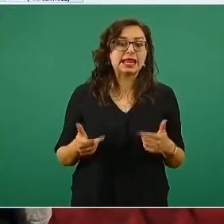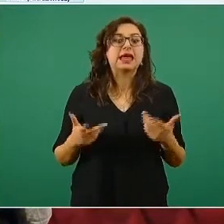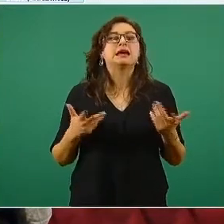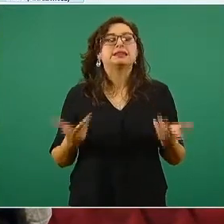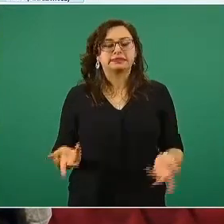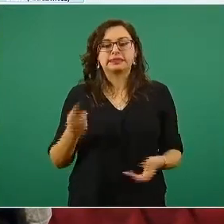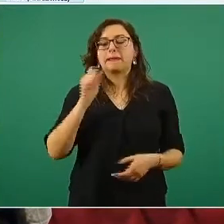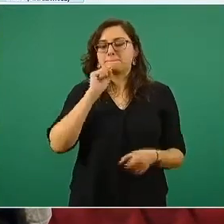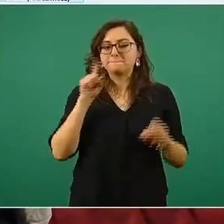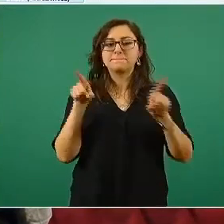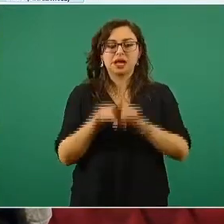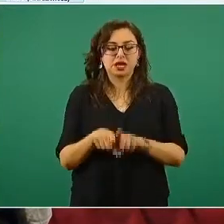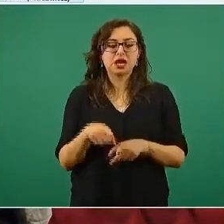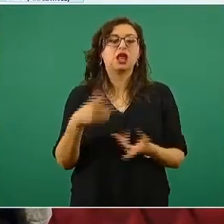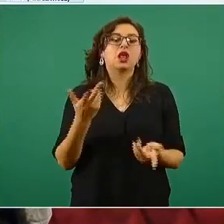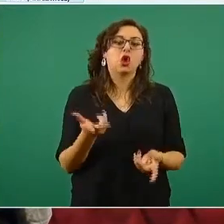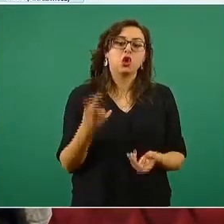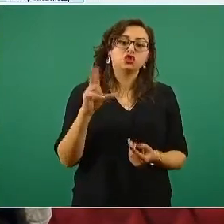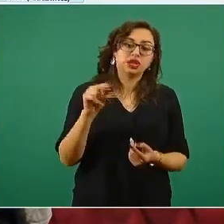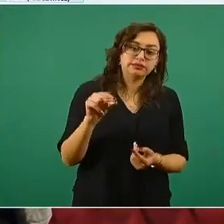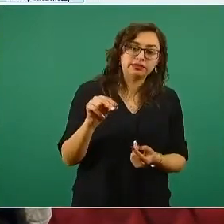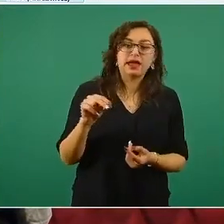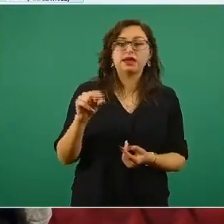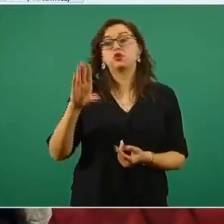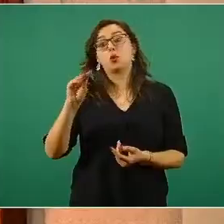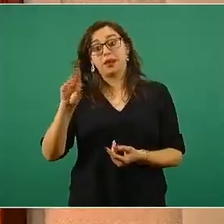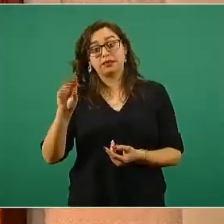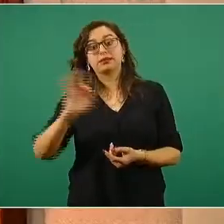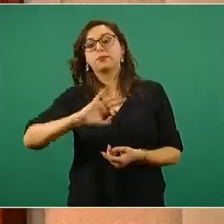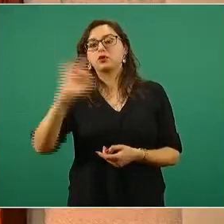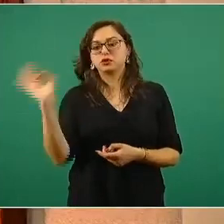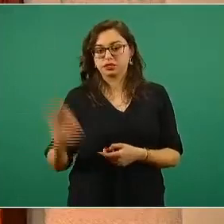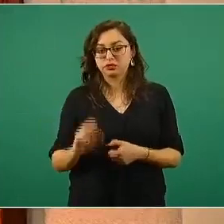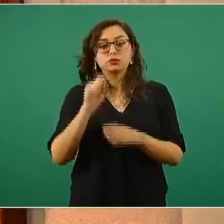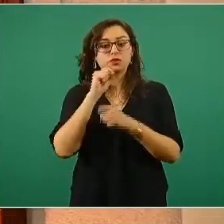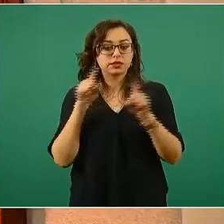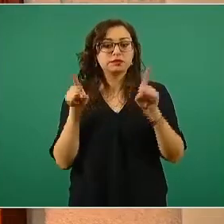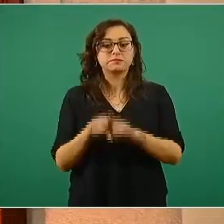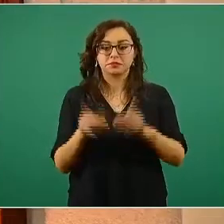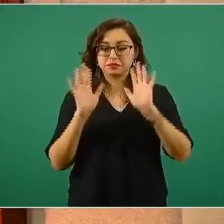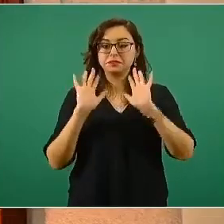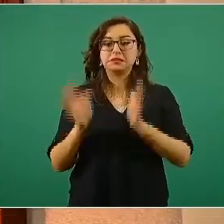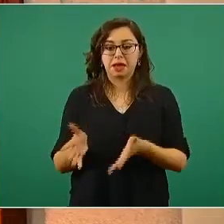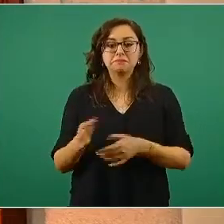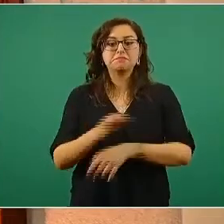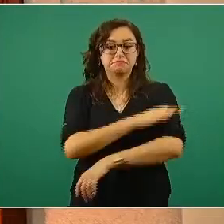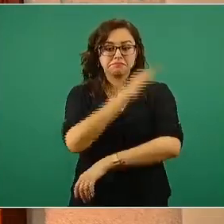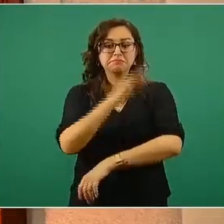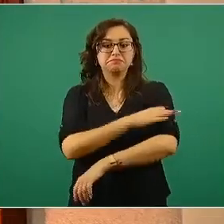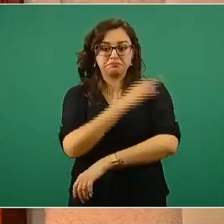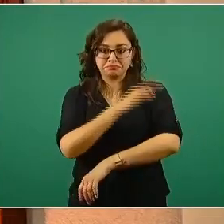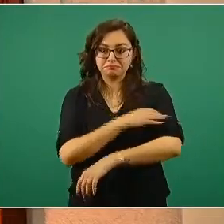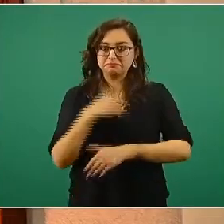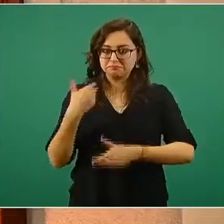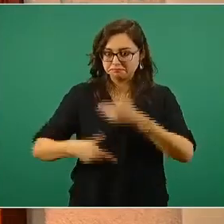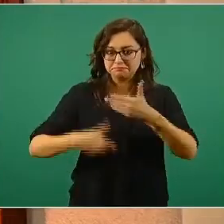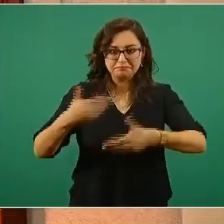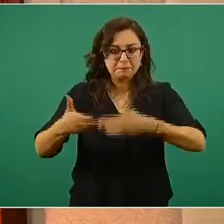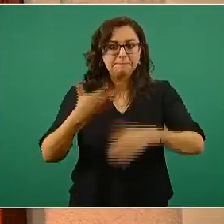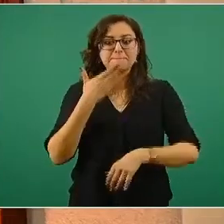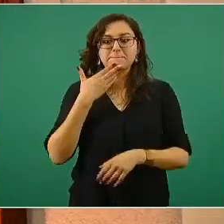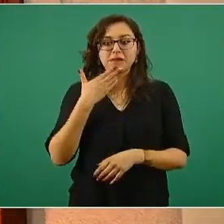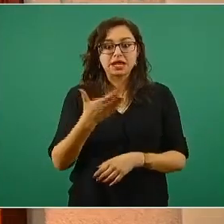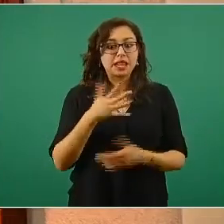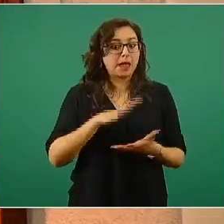superado el 80 o inclusive llegado ya al 90% de la vacunación, lo cual también es bueno. Y bueno, casi la mayoría de